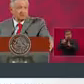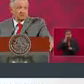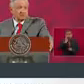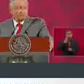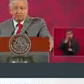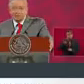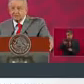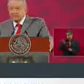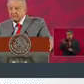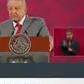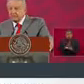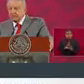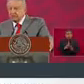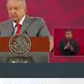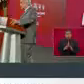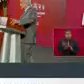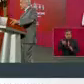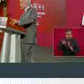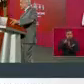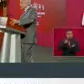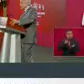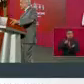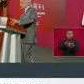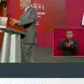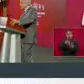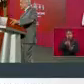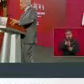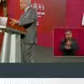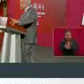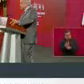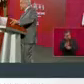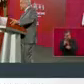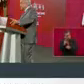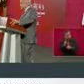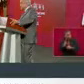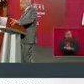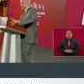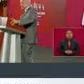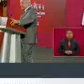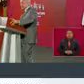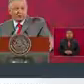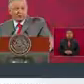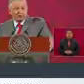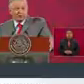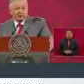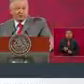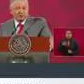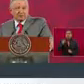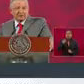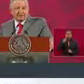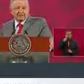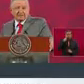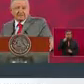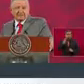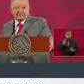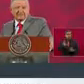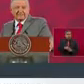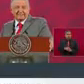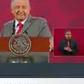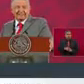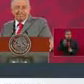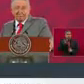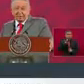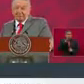va a disminuir la criminalidad, no va a disminuir el abuso contra las